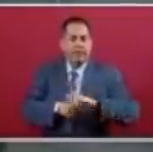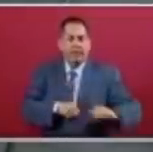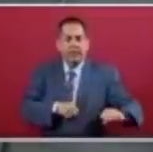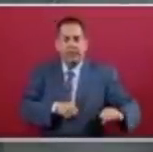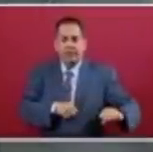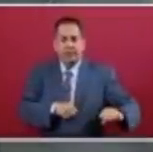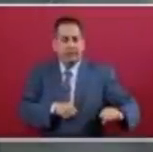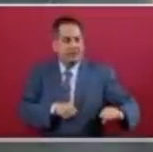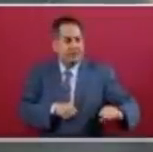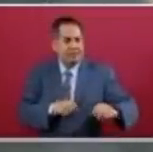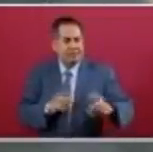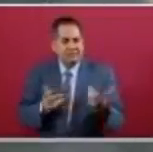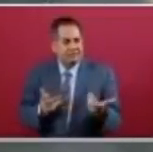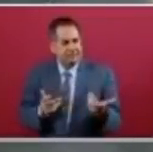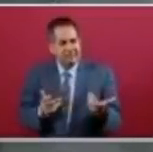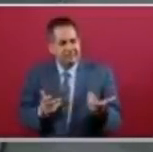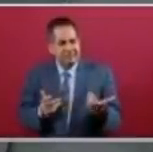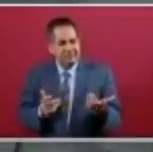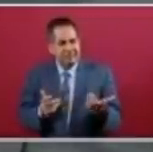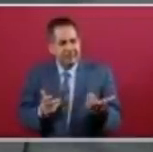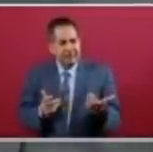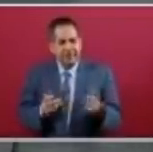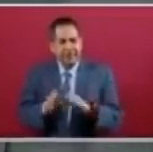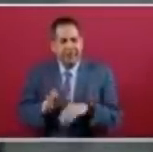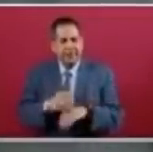se dio esta